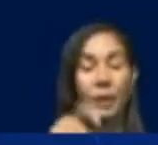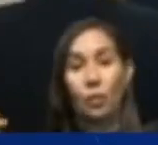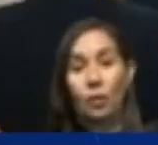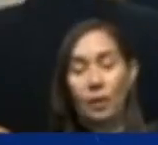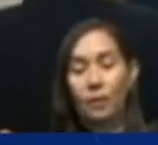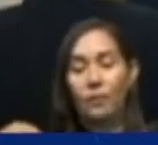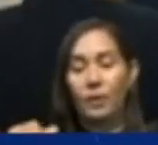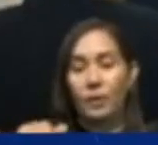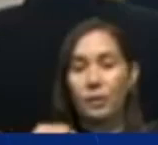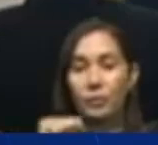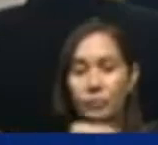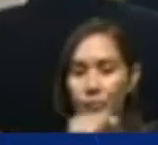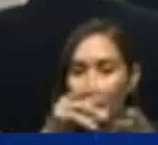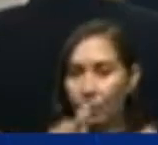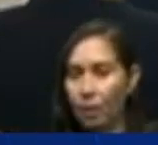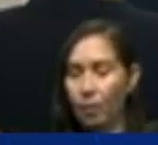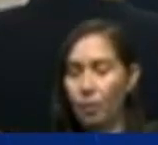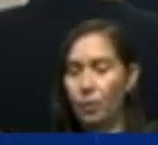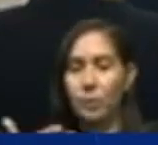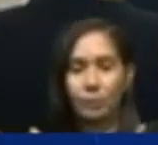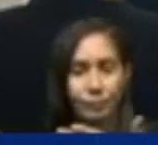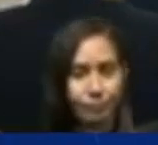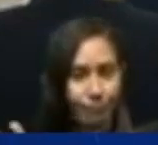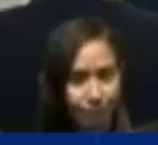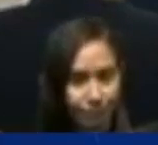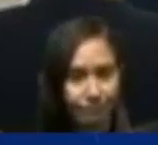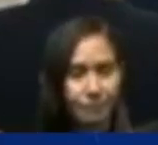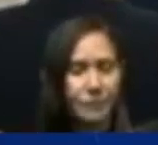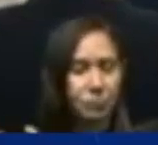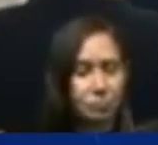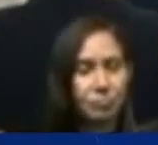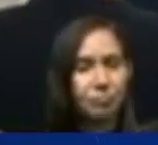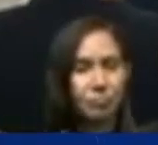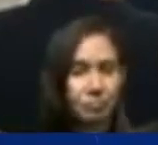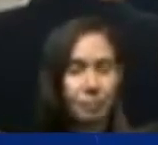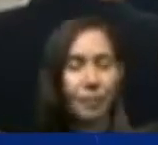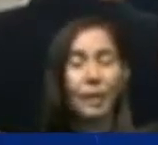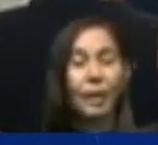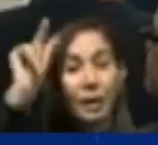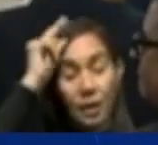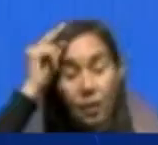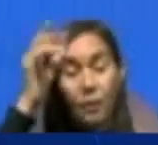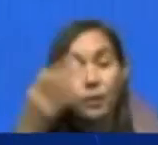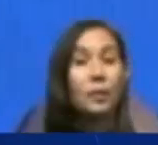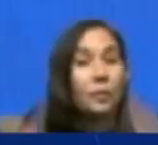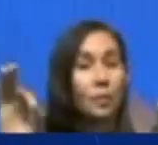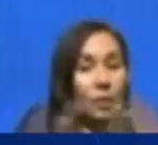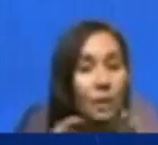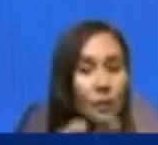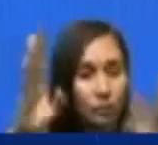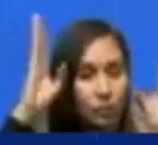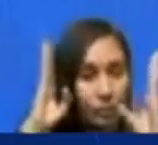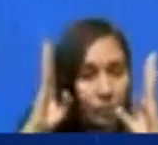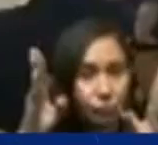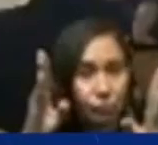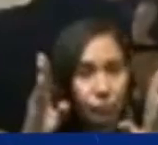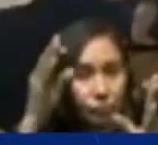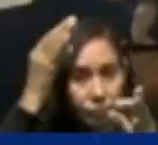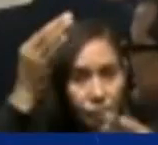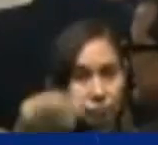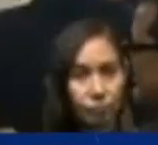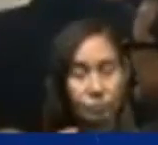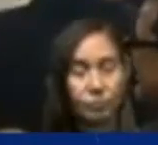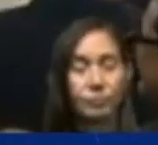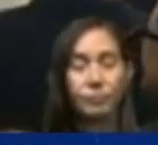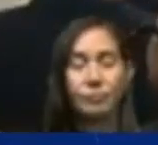cams para el gobierno esta necesidad era impostergable por lo que nos pusimos en acción